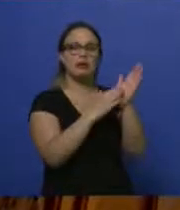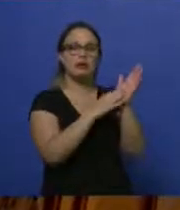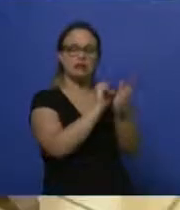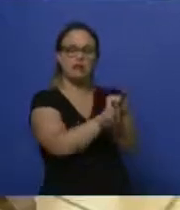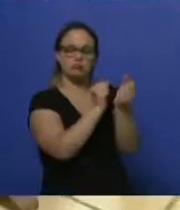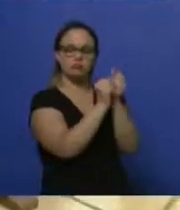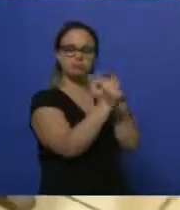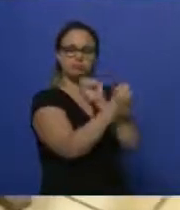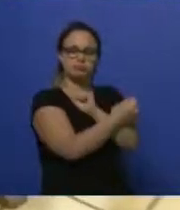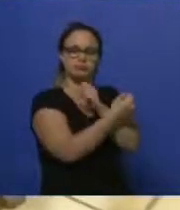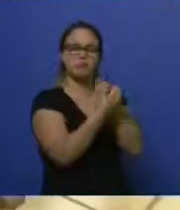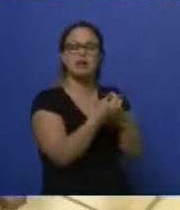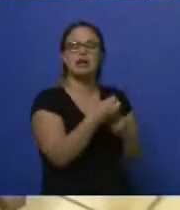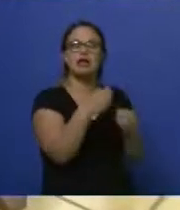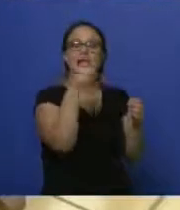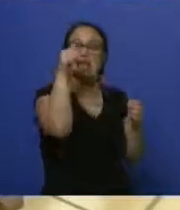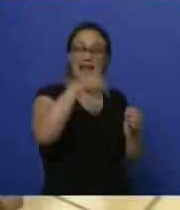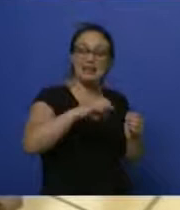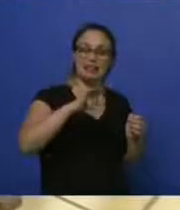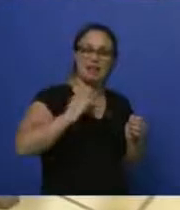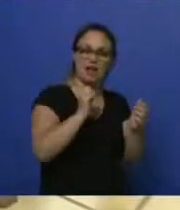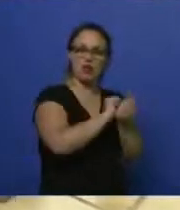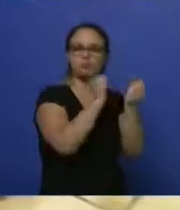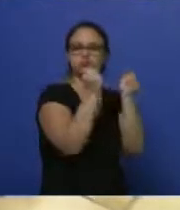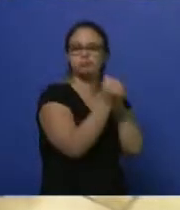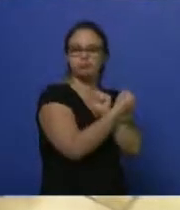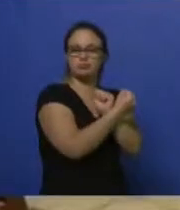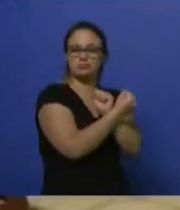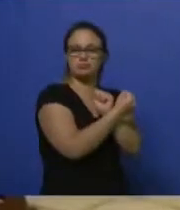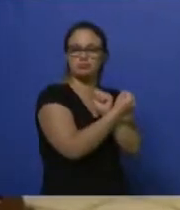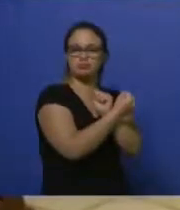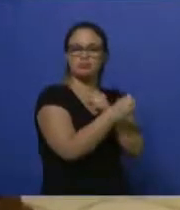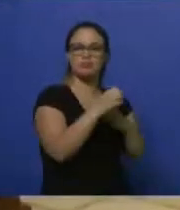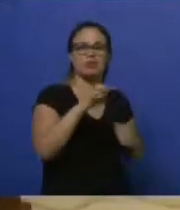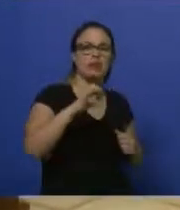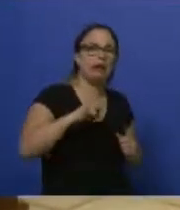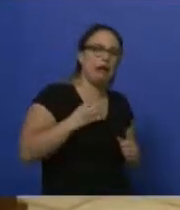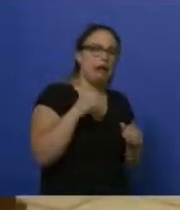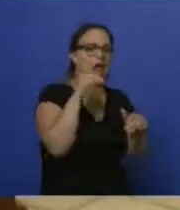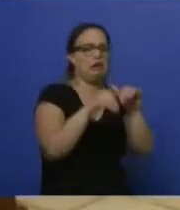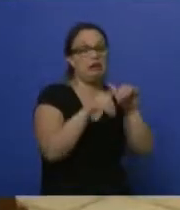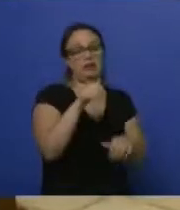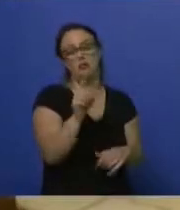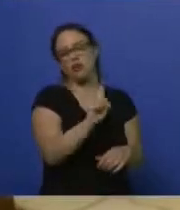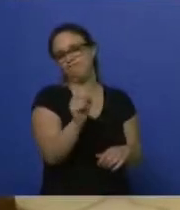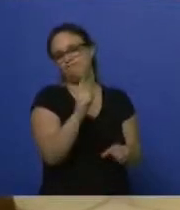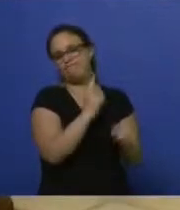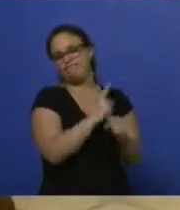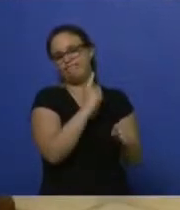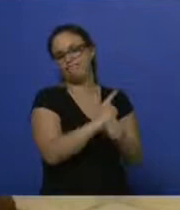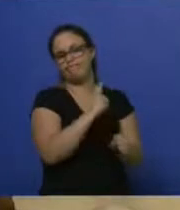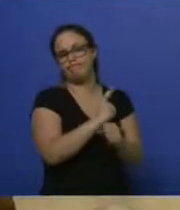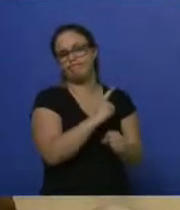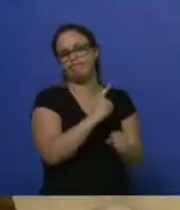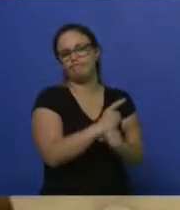dicho que la Carta Orgánica iba a ser este año. La reforma se iban a abocar este año porque era un año, ¿no?, en un año electoral no lo podés hacer. Porque, bueno, salvo que